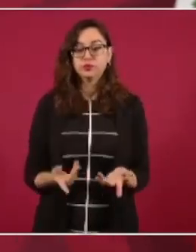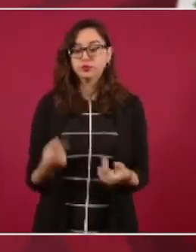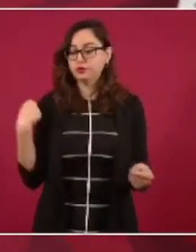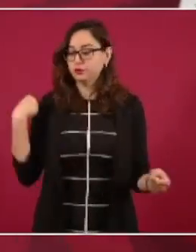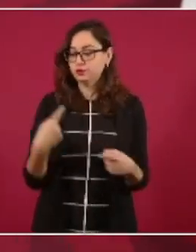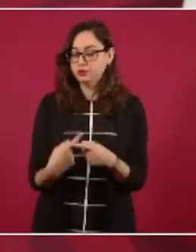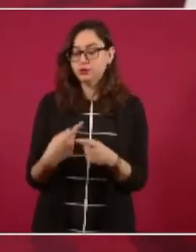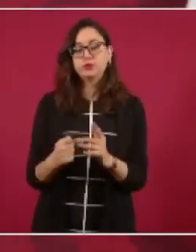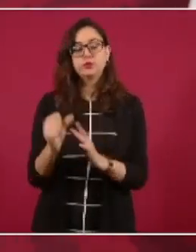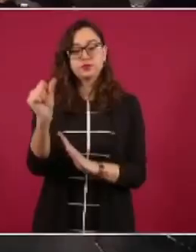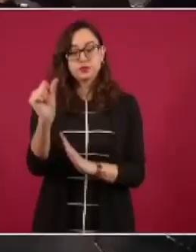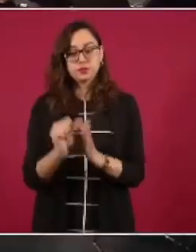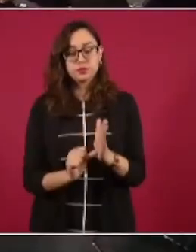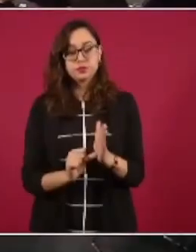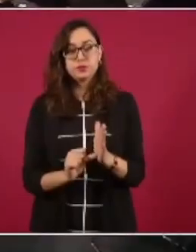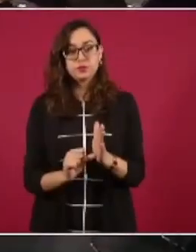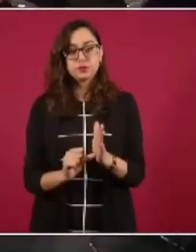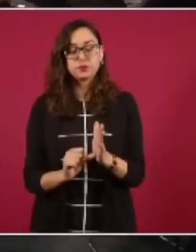pasó,